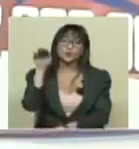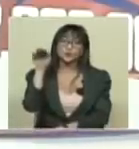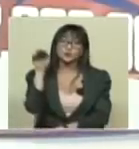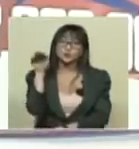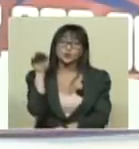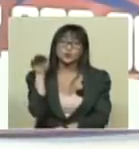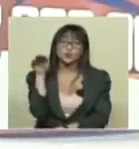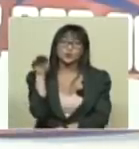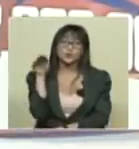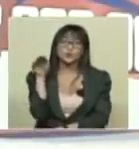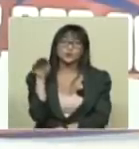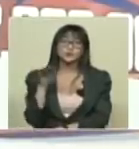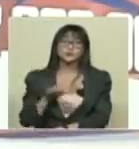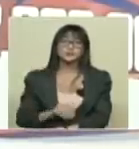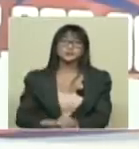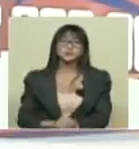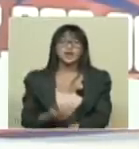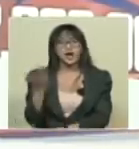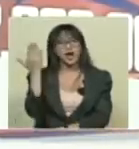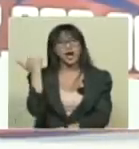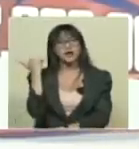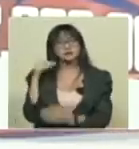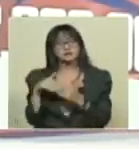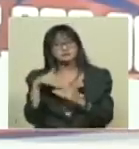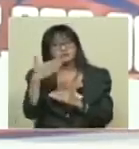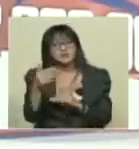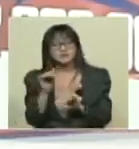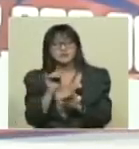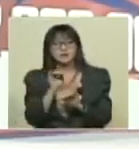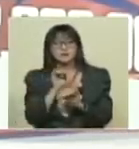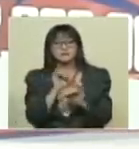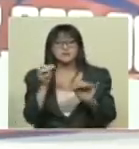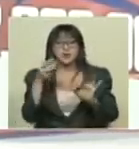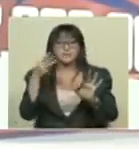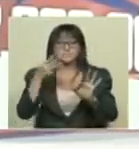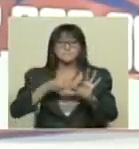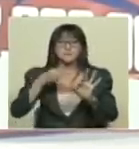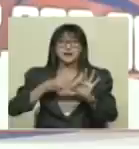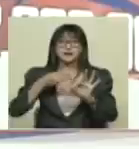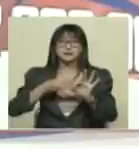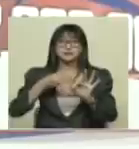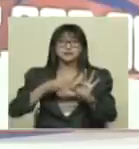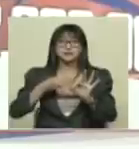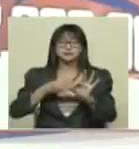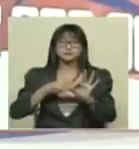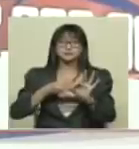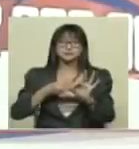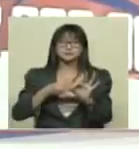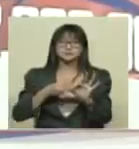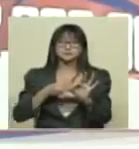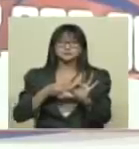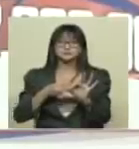futuro de antes y después del Petro, sin lugar a duda.